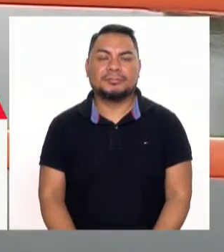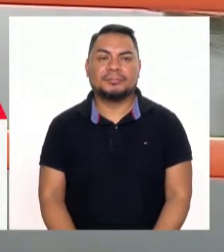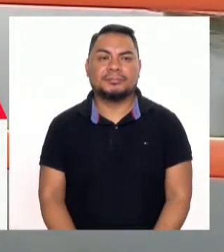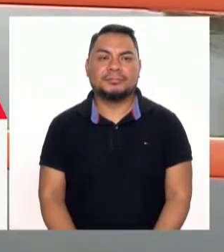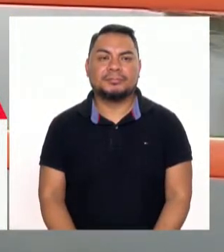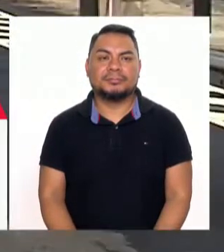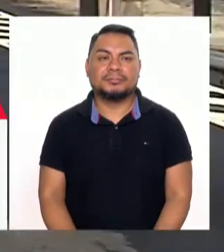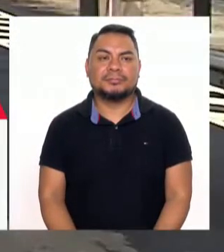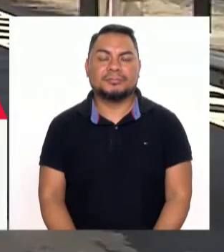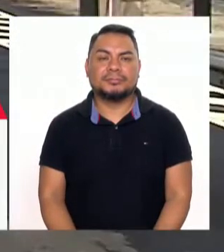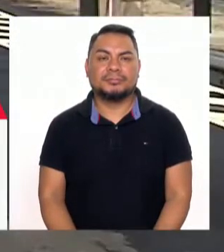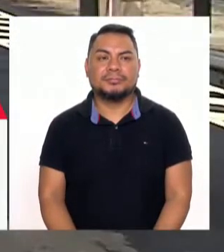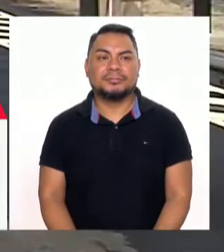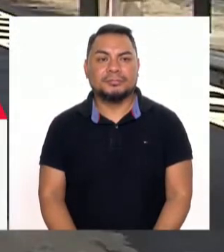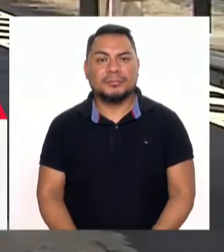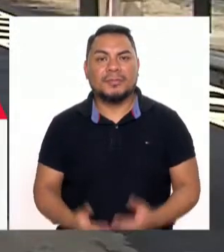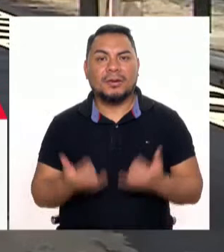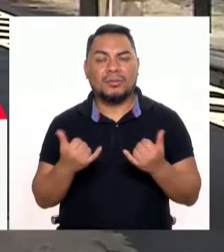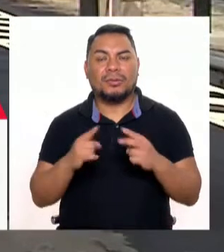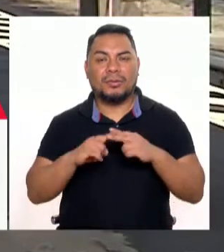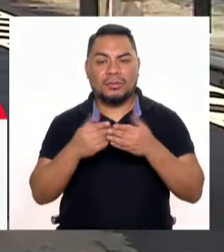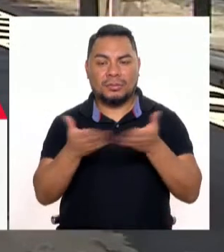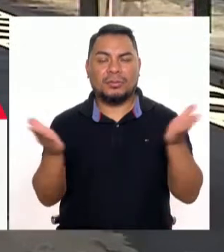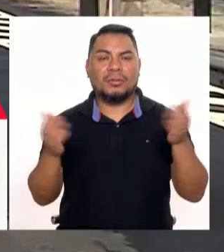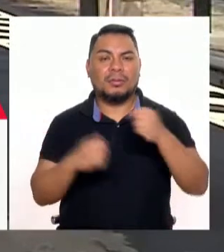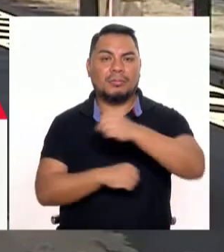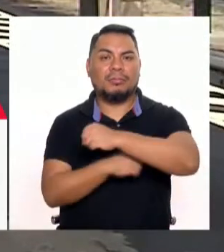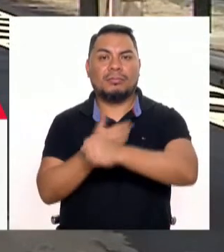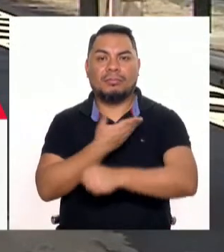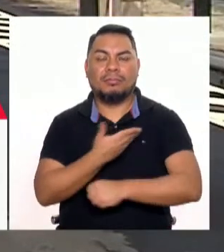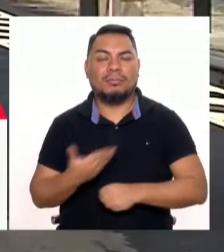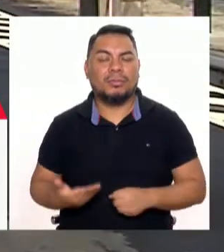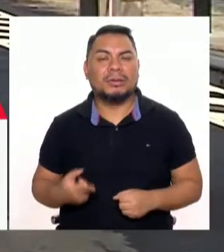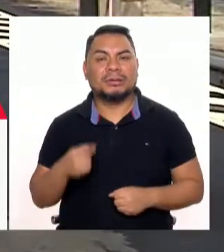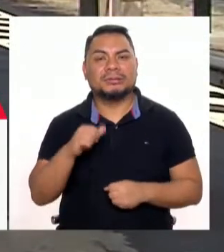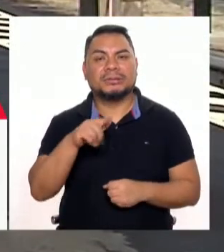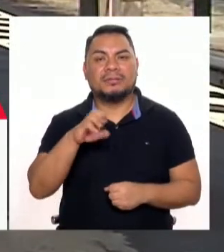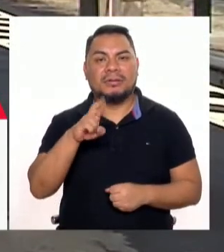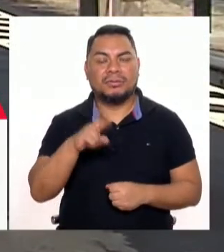que se inaugura el puente Salvador construido